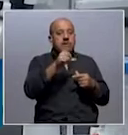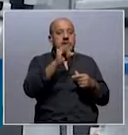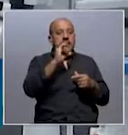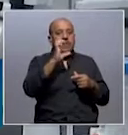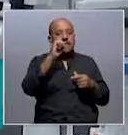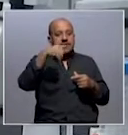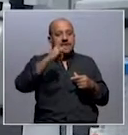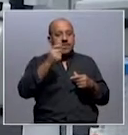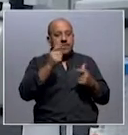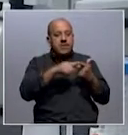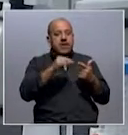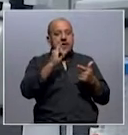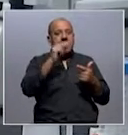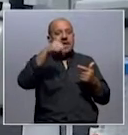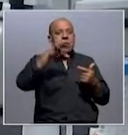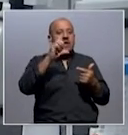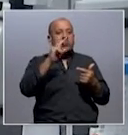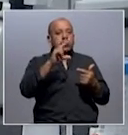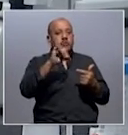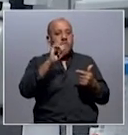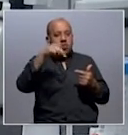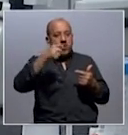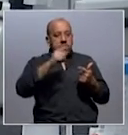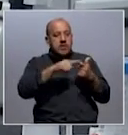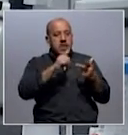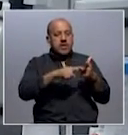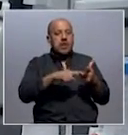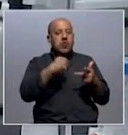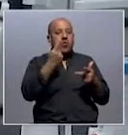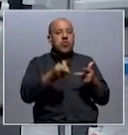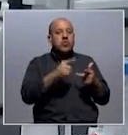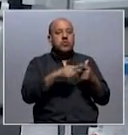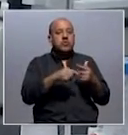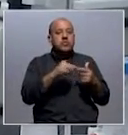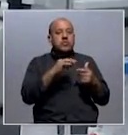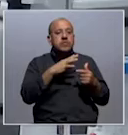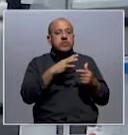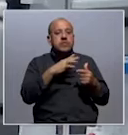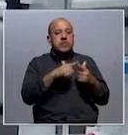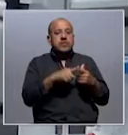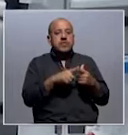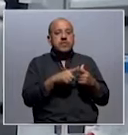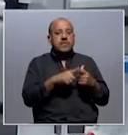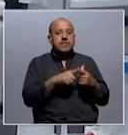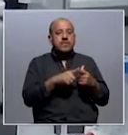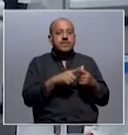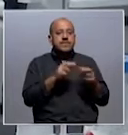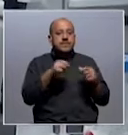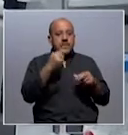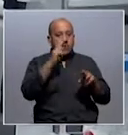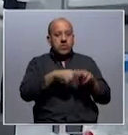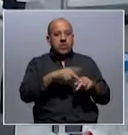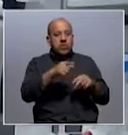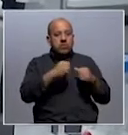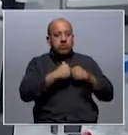intolerancia a la insulina y otros este parámetros que están asociados a la morbilidad de la